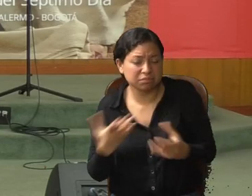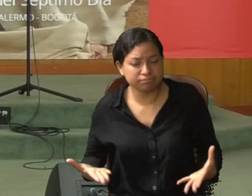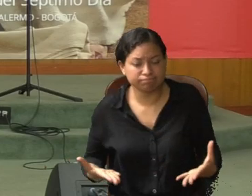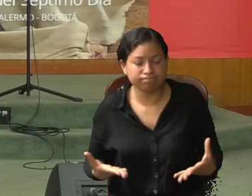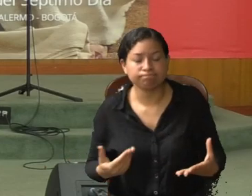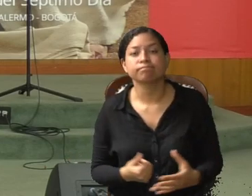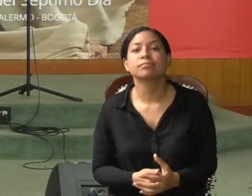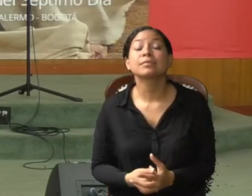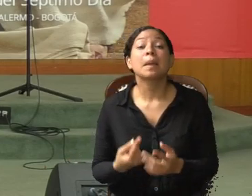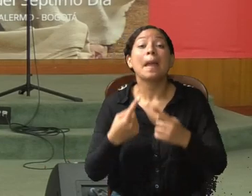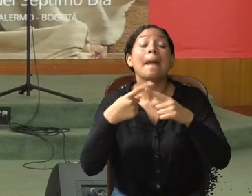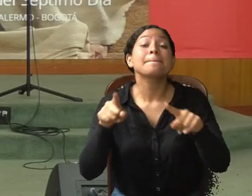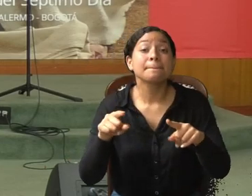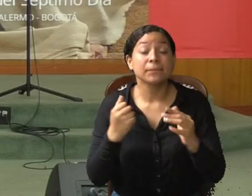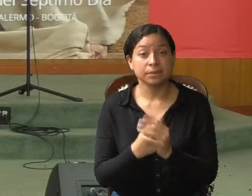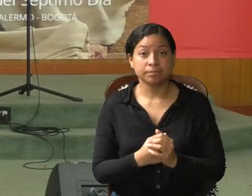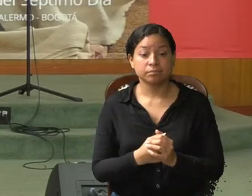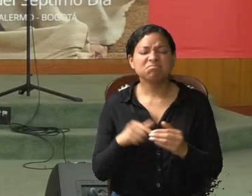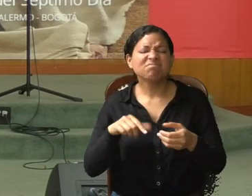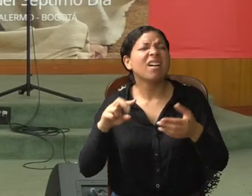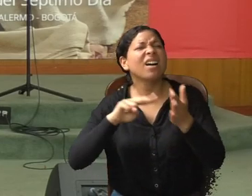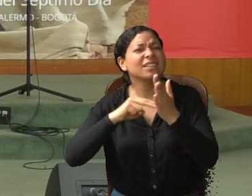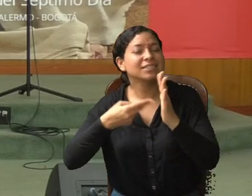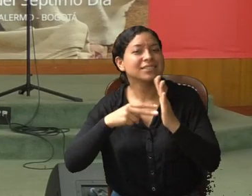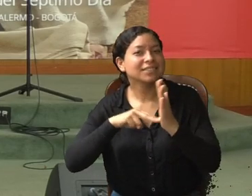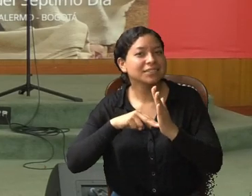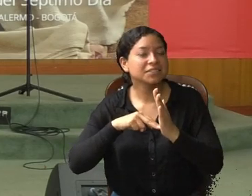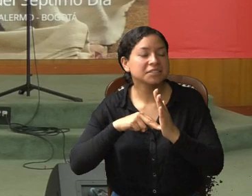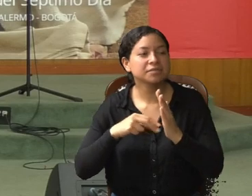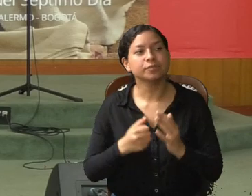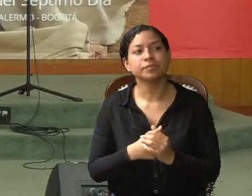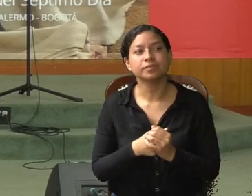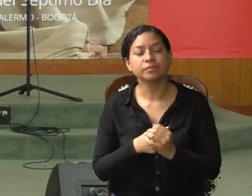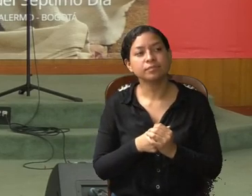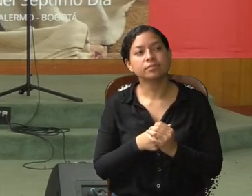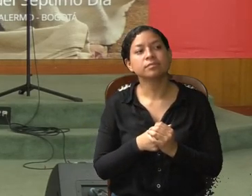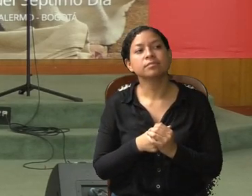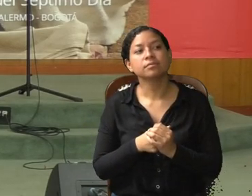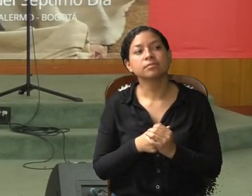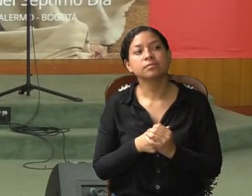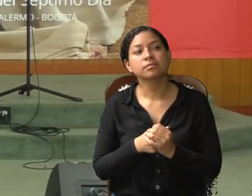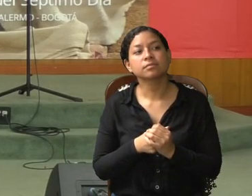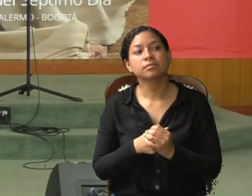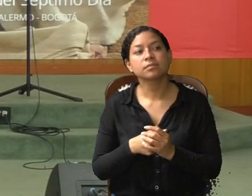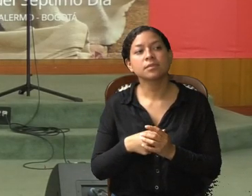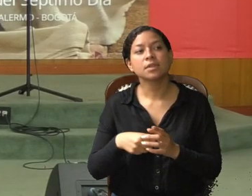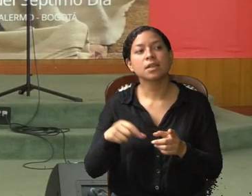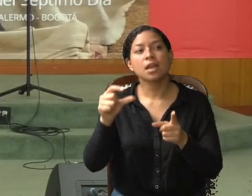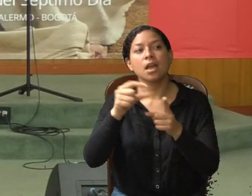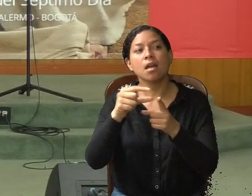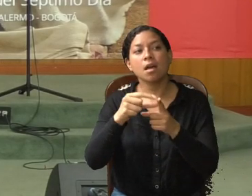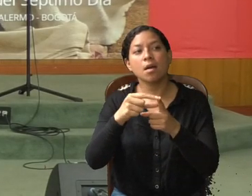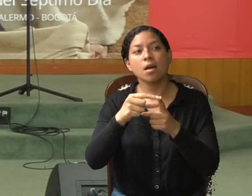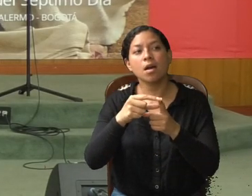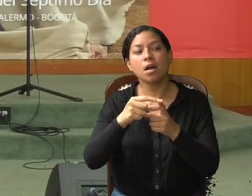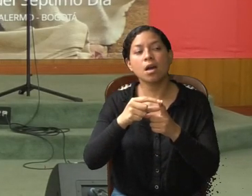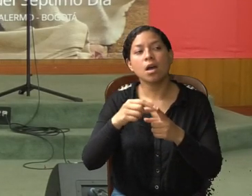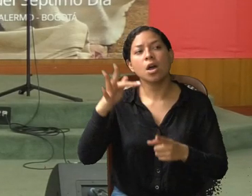vacío en el idioma original es tohu y wahohu. ¿Lo pueden repetir? Tohu y